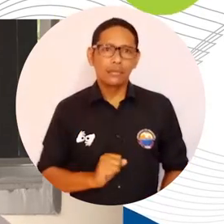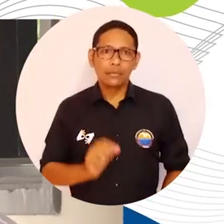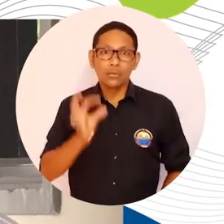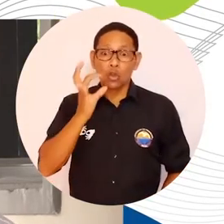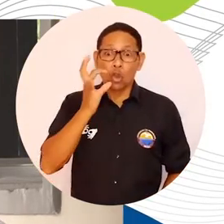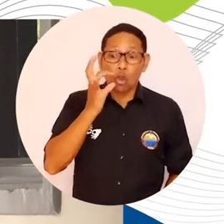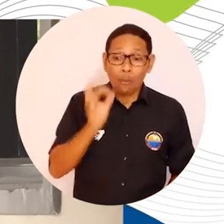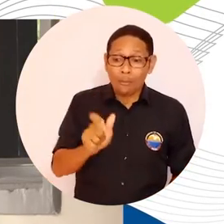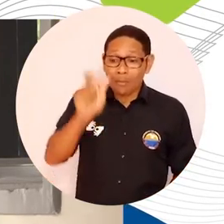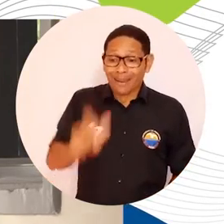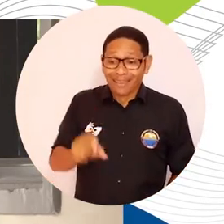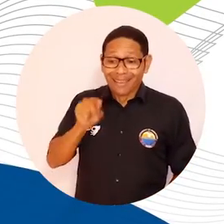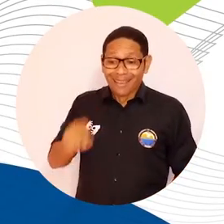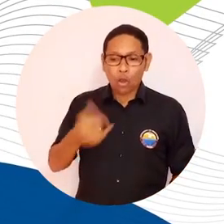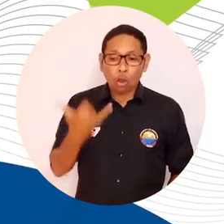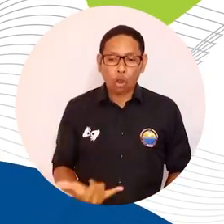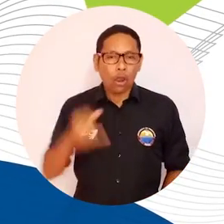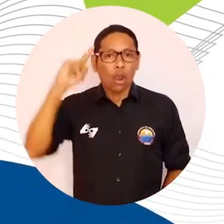que hoy ejerce como gobernador.